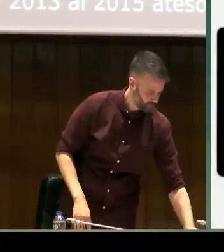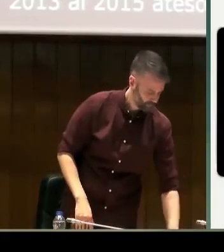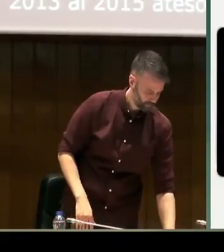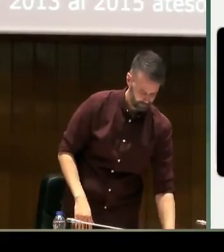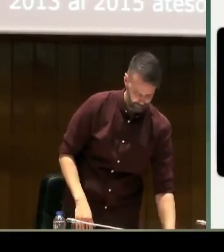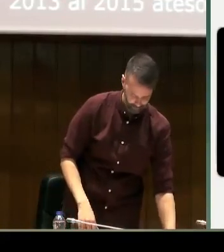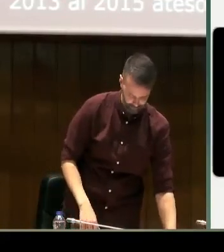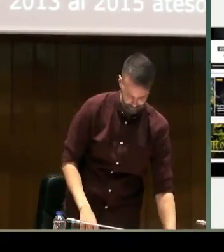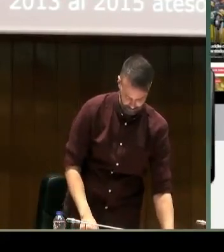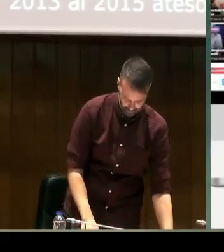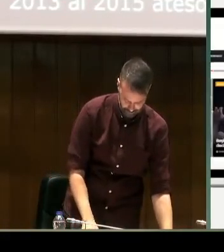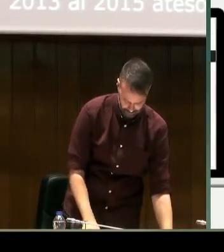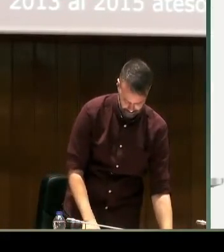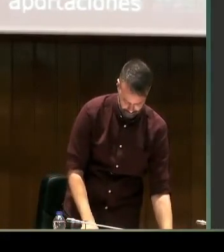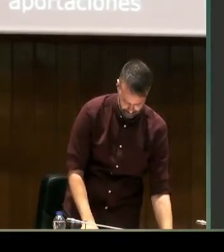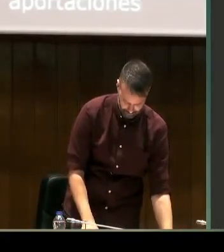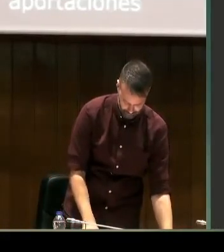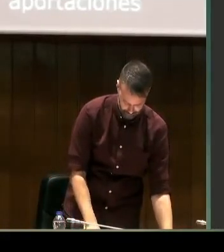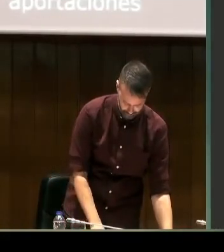también tiene su